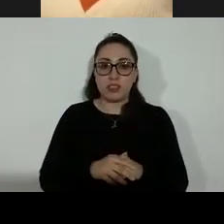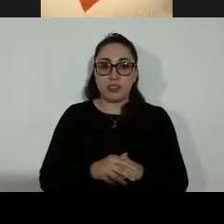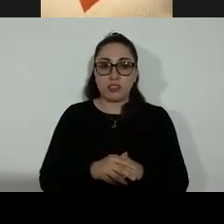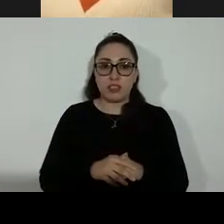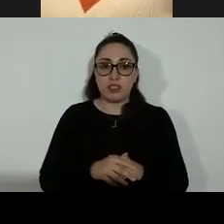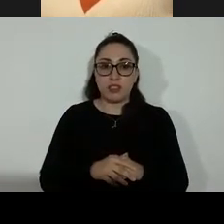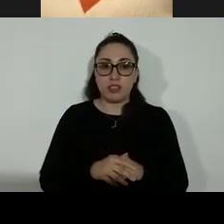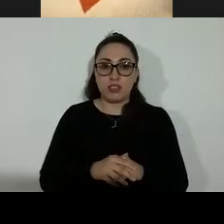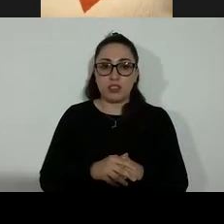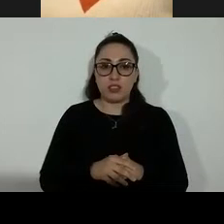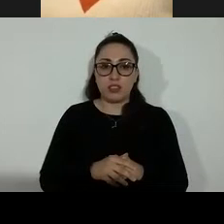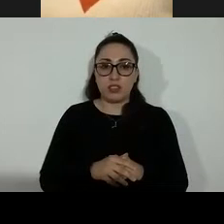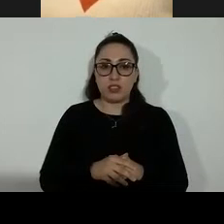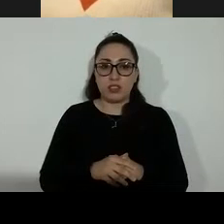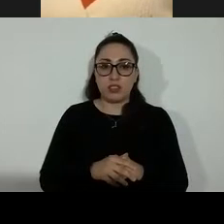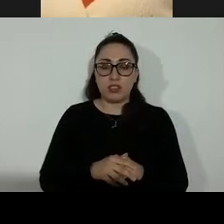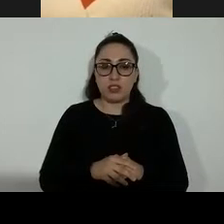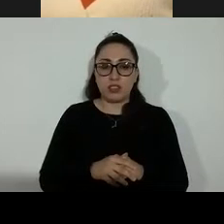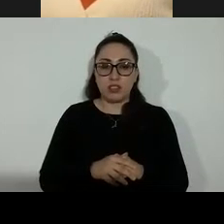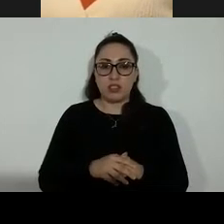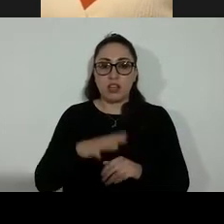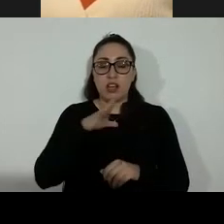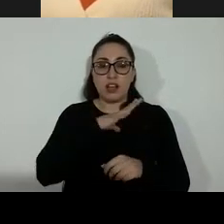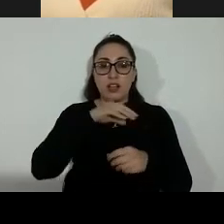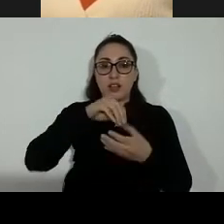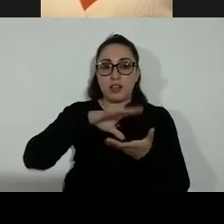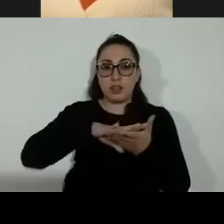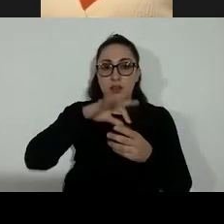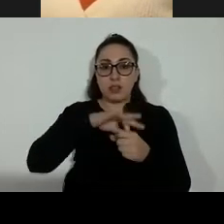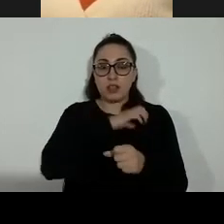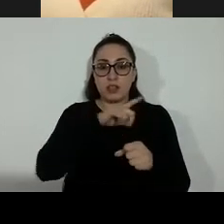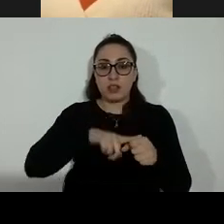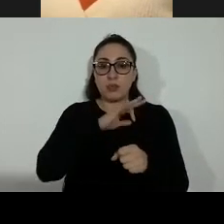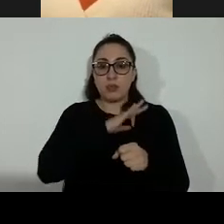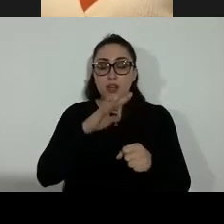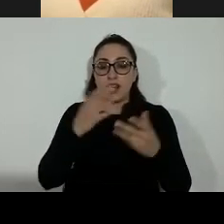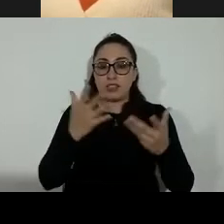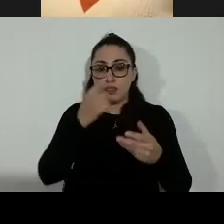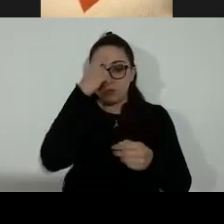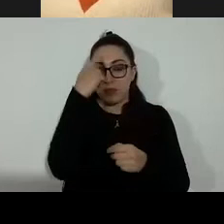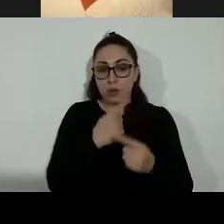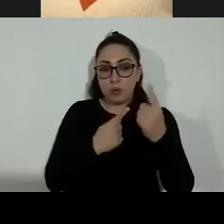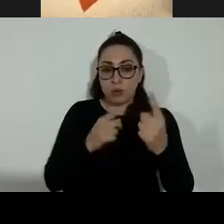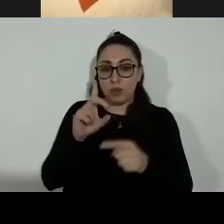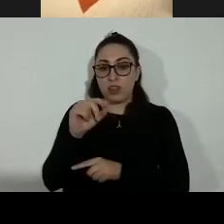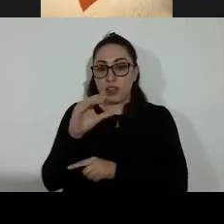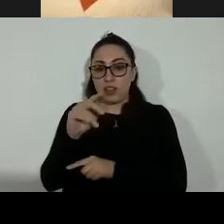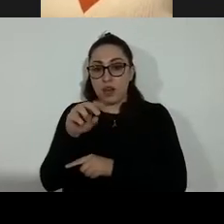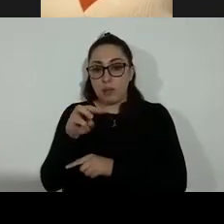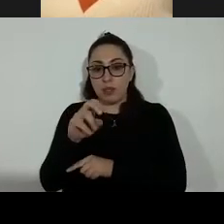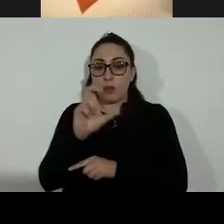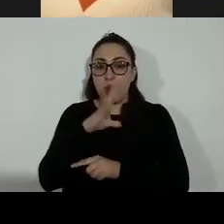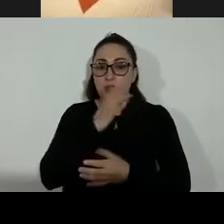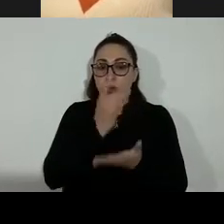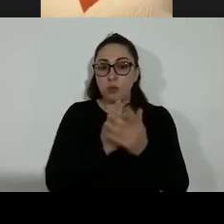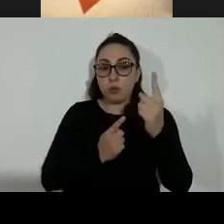que, sí, perdón, hay votos particulares que pueden presentarse contra dictámenes de un solo artículo, que se presentan